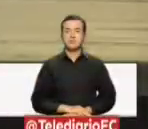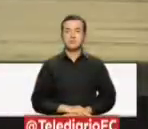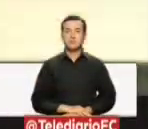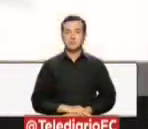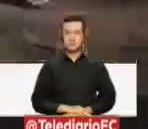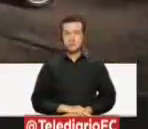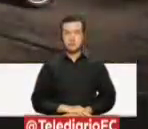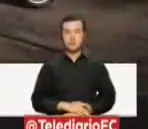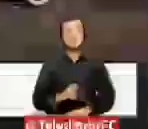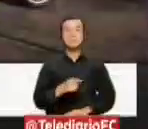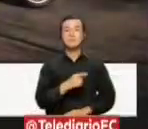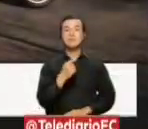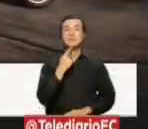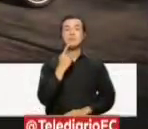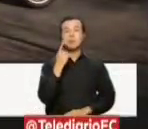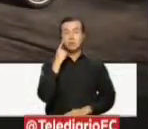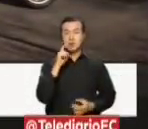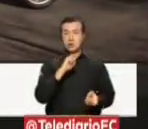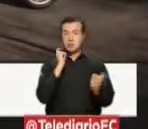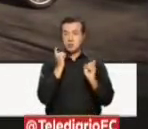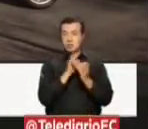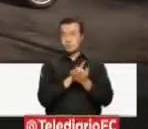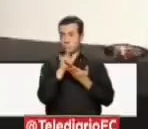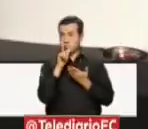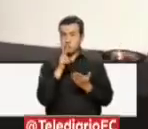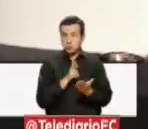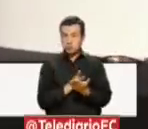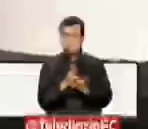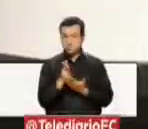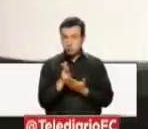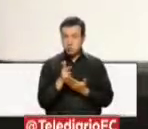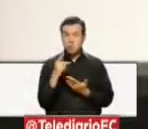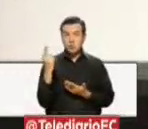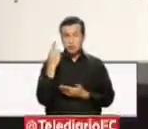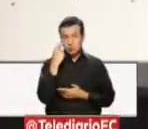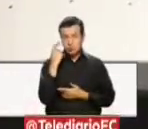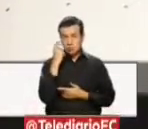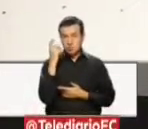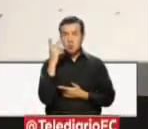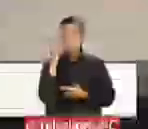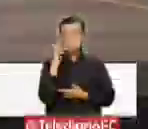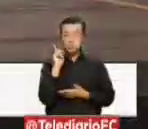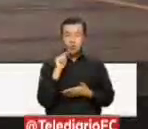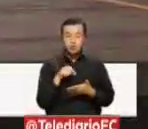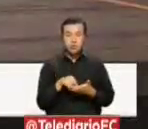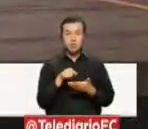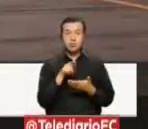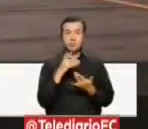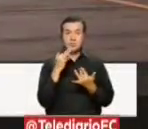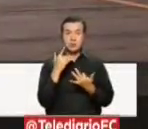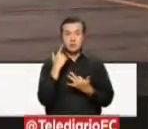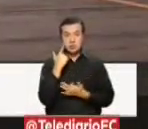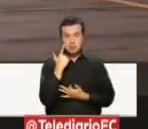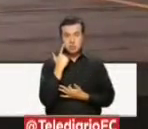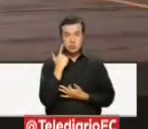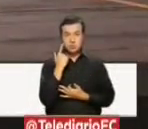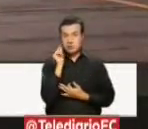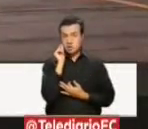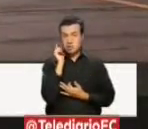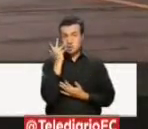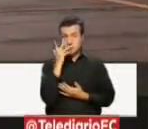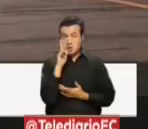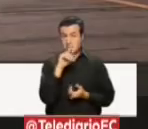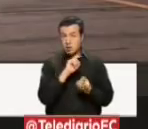Según los creadores, para cambiar del modo aéreo al terrestre, solo hay que propulsar un botón y esperar apenas unos